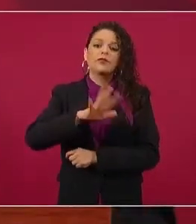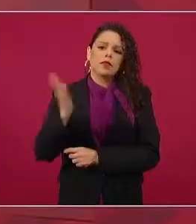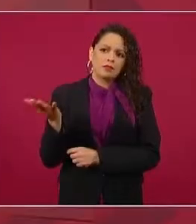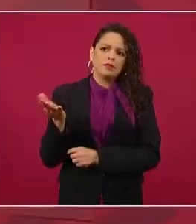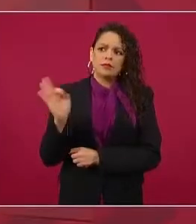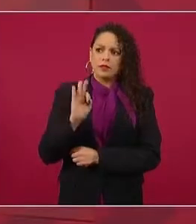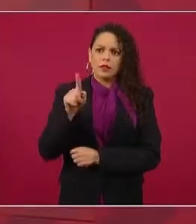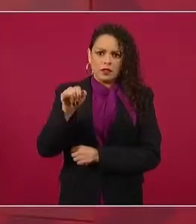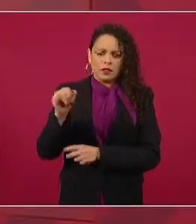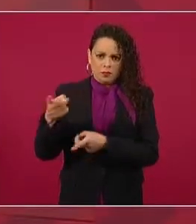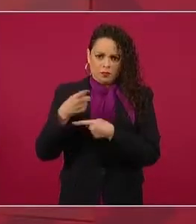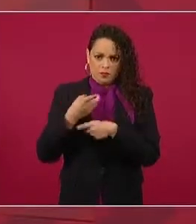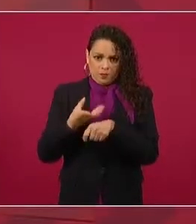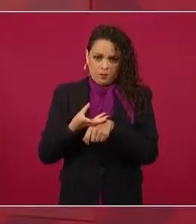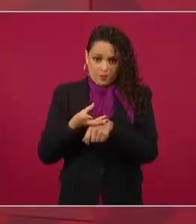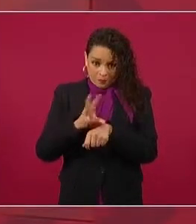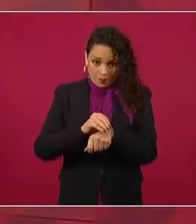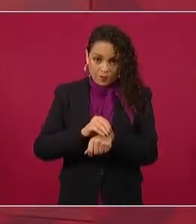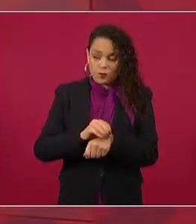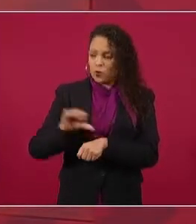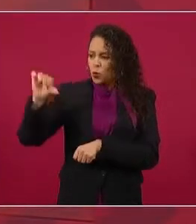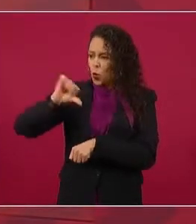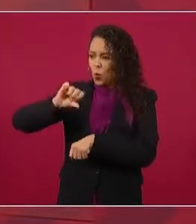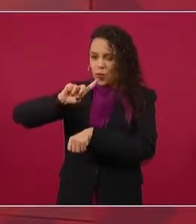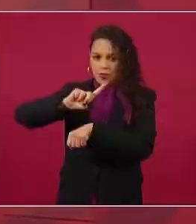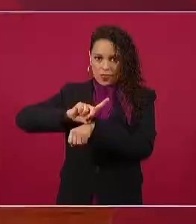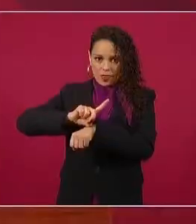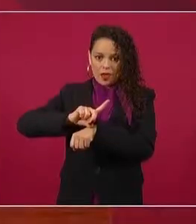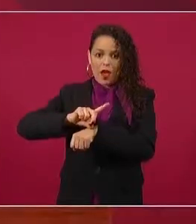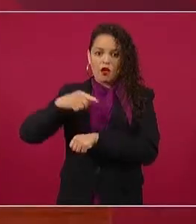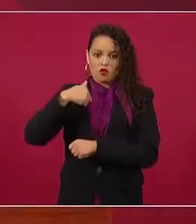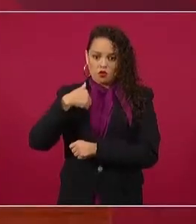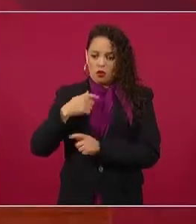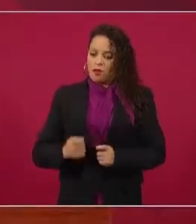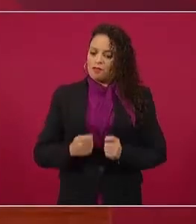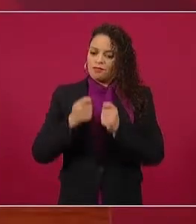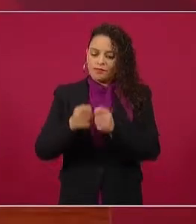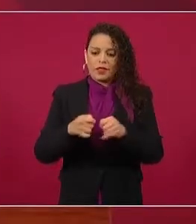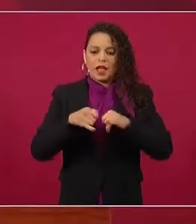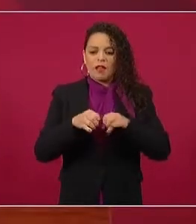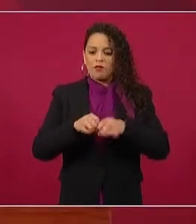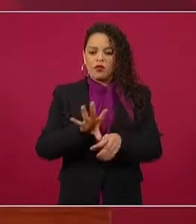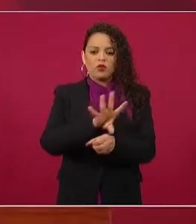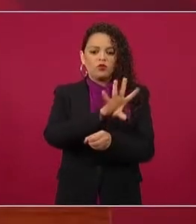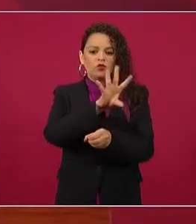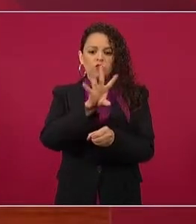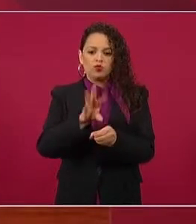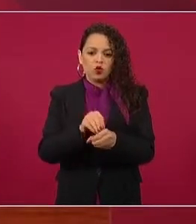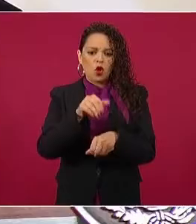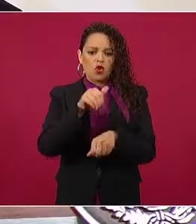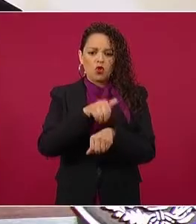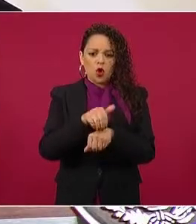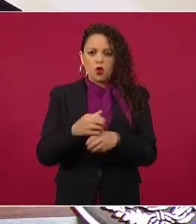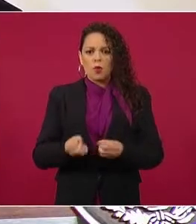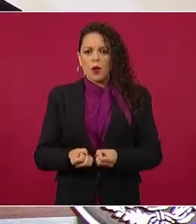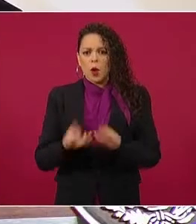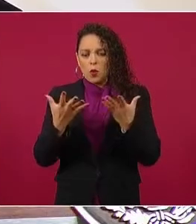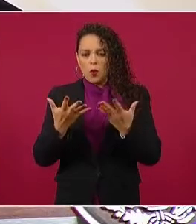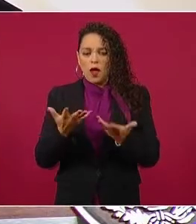y así lo instruye, en el día de hoy le doy todos los antecedentes, a ver si ya podemos